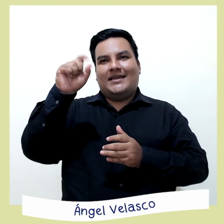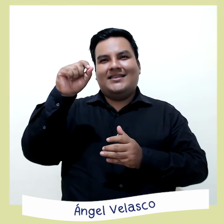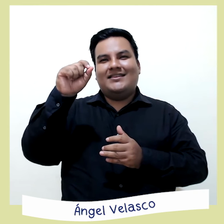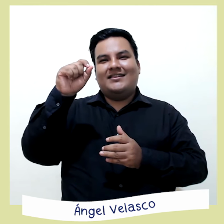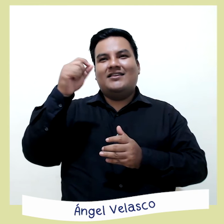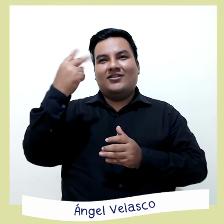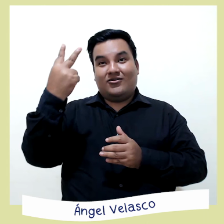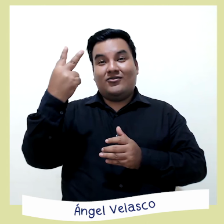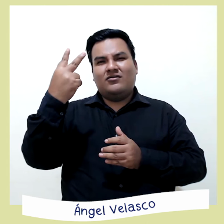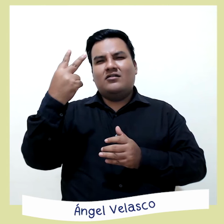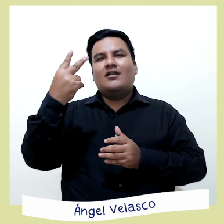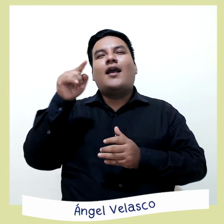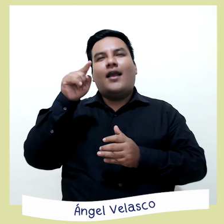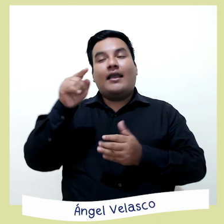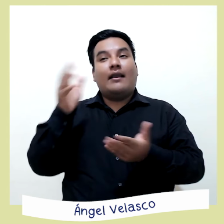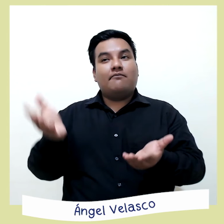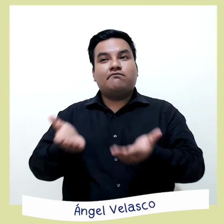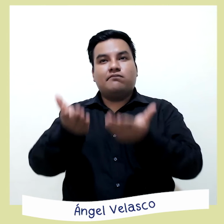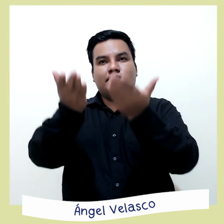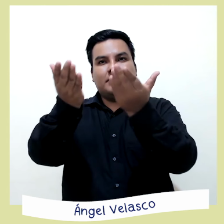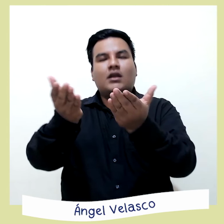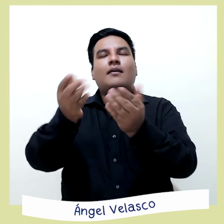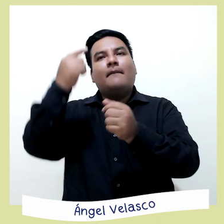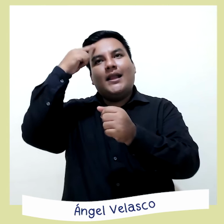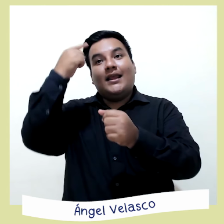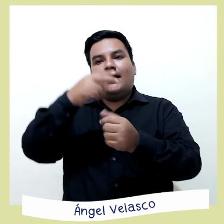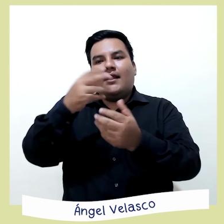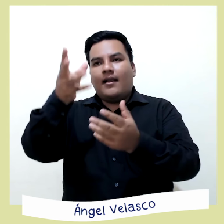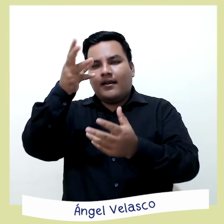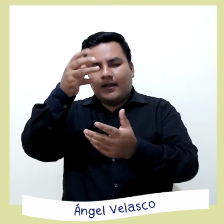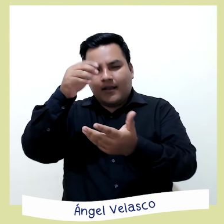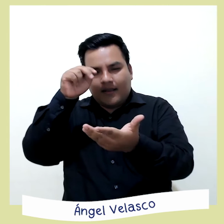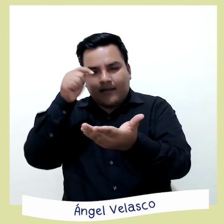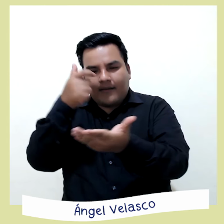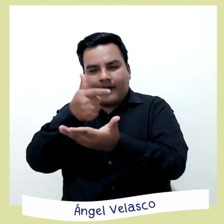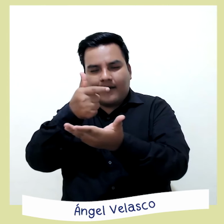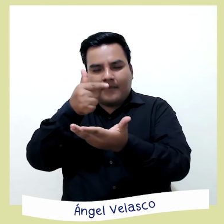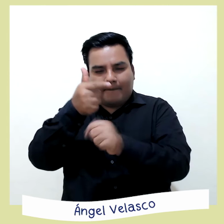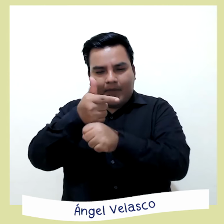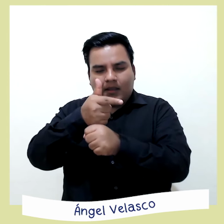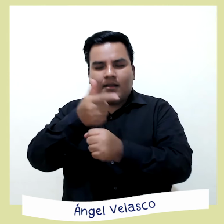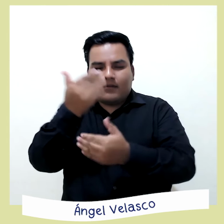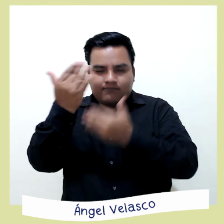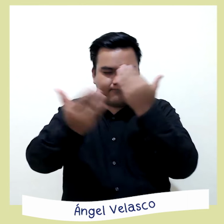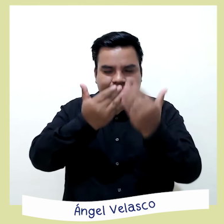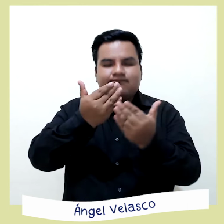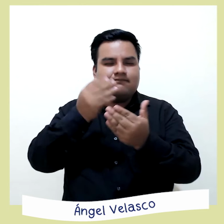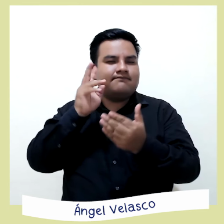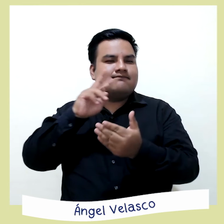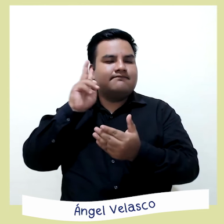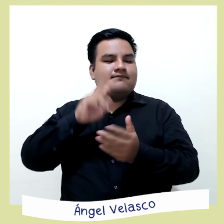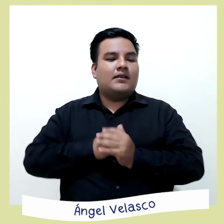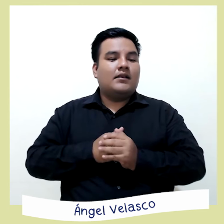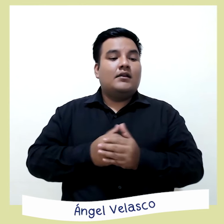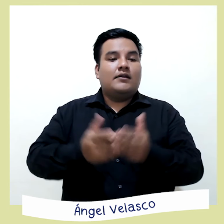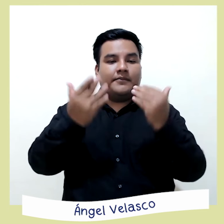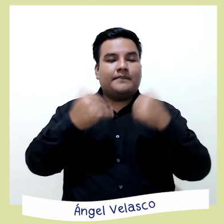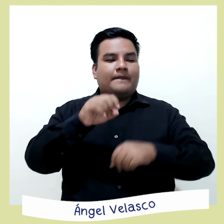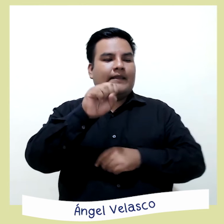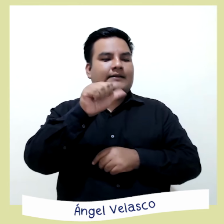la publicación del ENADIS 2022, ¿verdad? Para seguir contribuyendo al conocimiento del